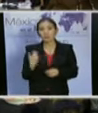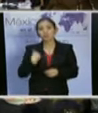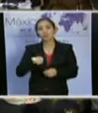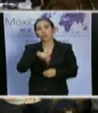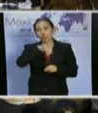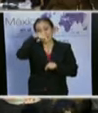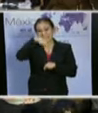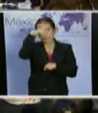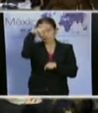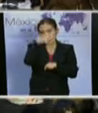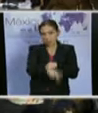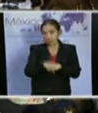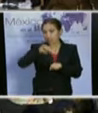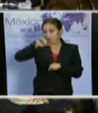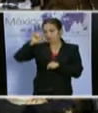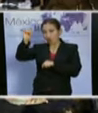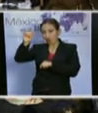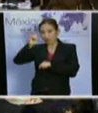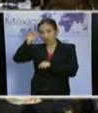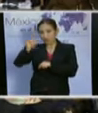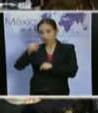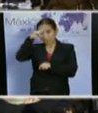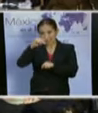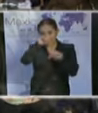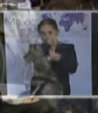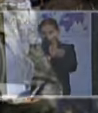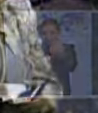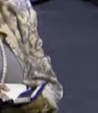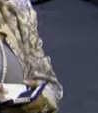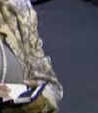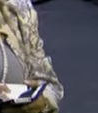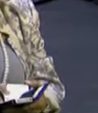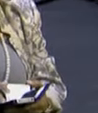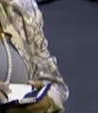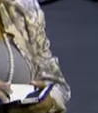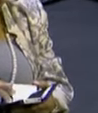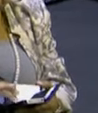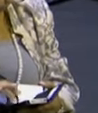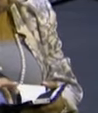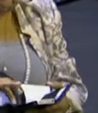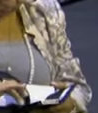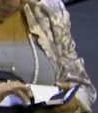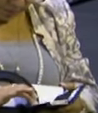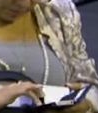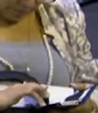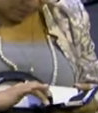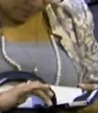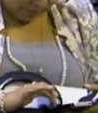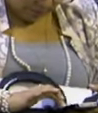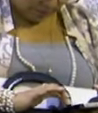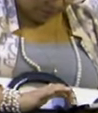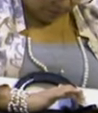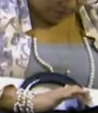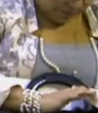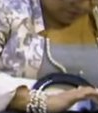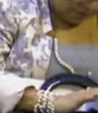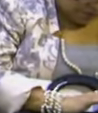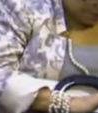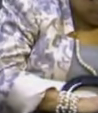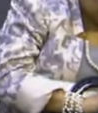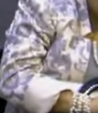Nosotros aquí en México y en Oxfam México estamos actualmente abordando el tema de la desigualdad. No les quiero dar